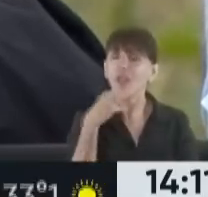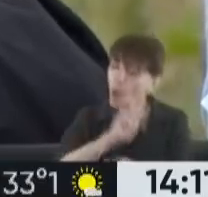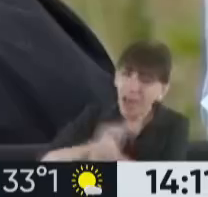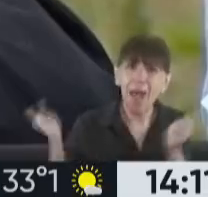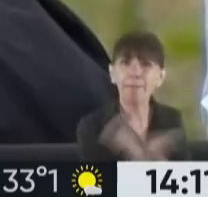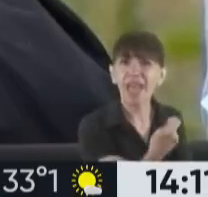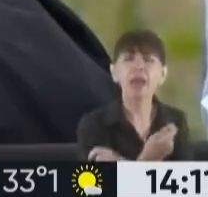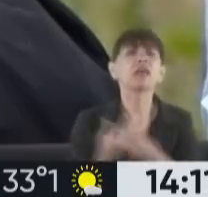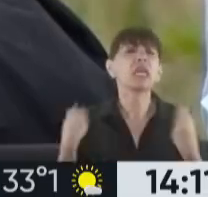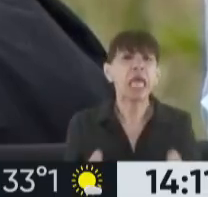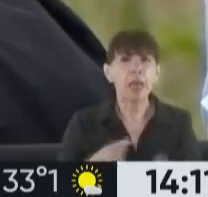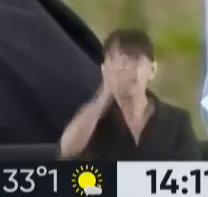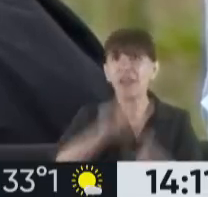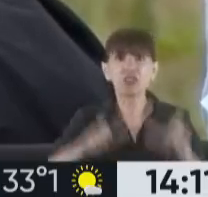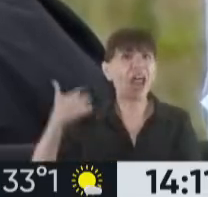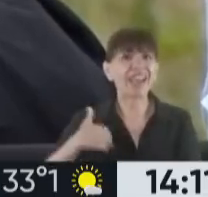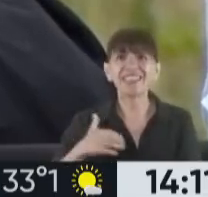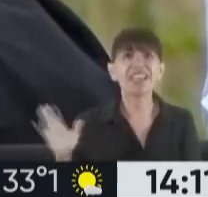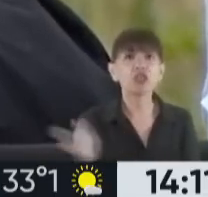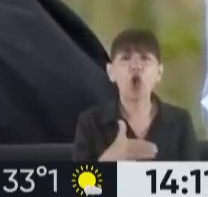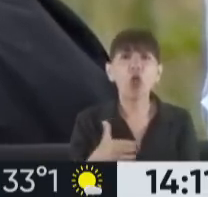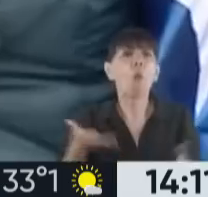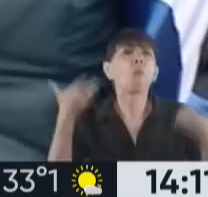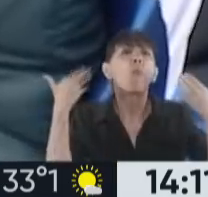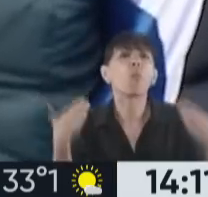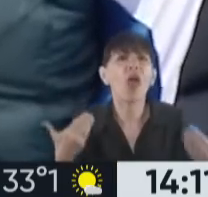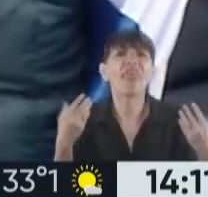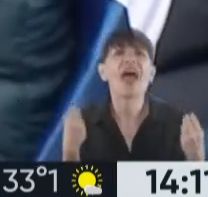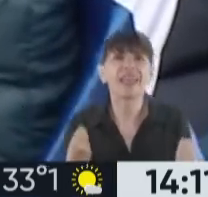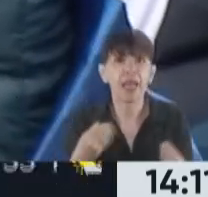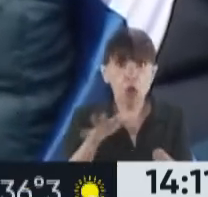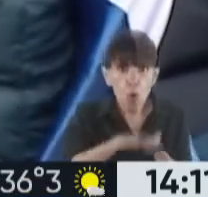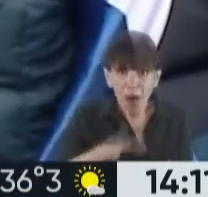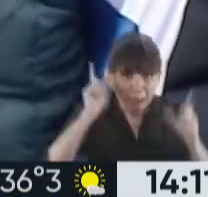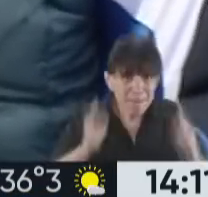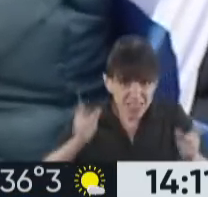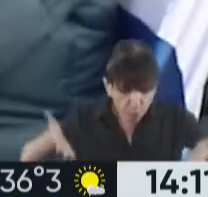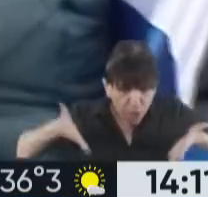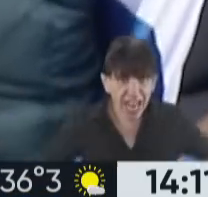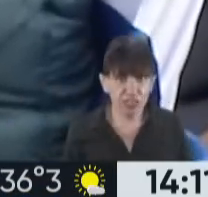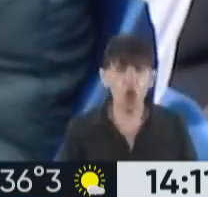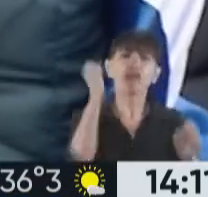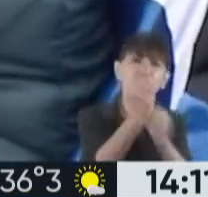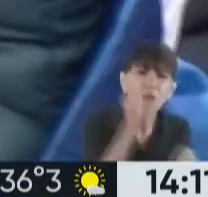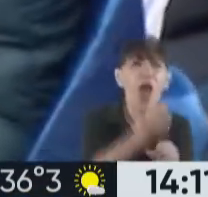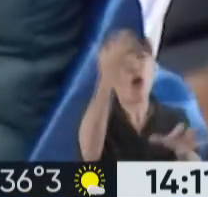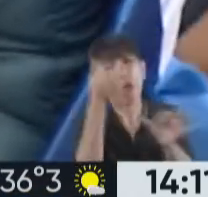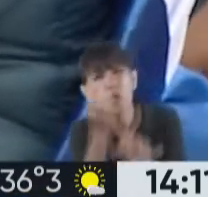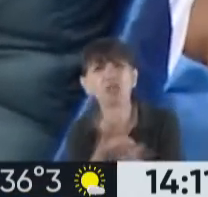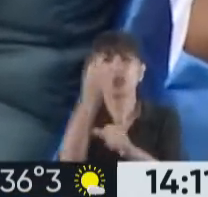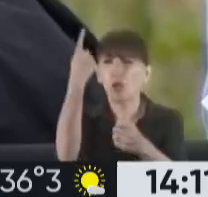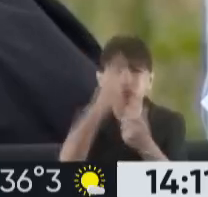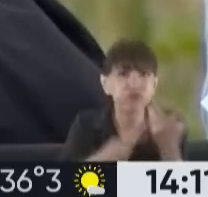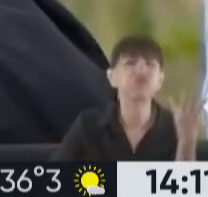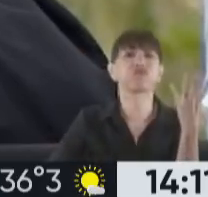argentino, cada argentina, encuentre la dicha en el mismo lugar donde ha nacido. Y para eso estamos